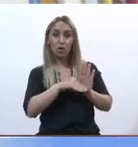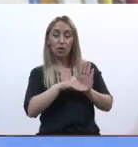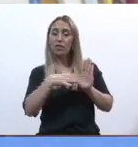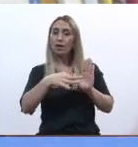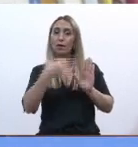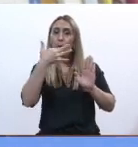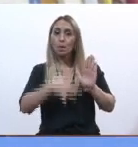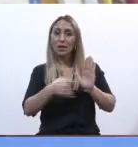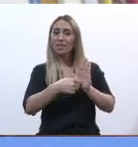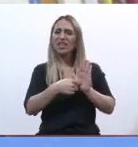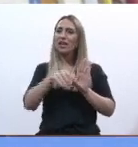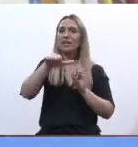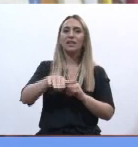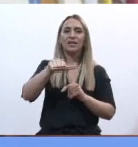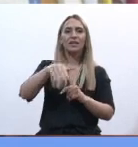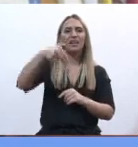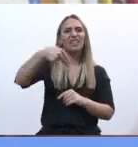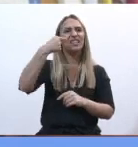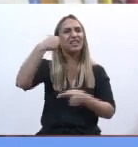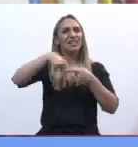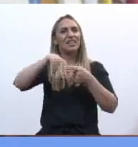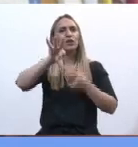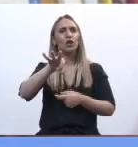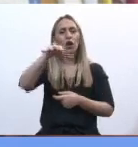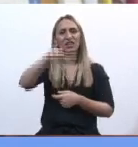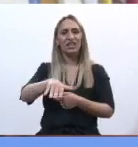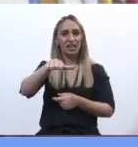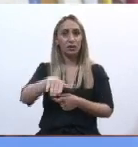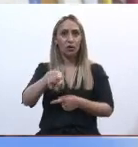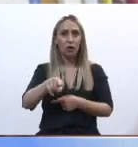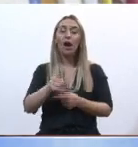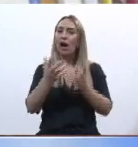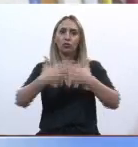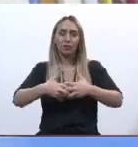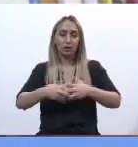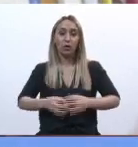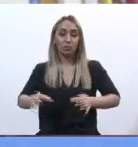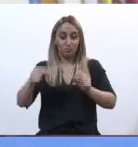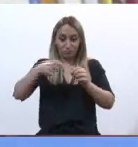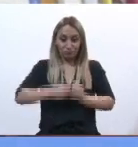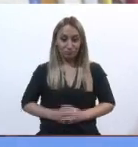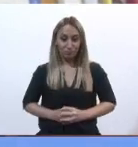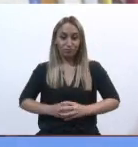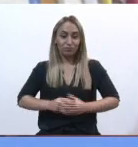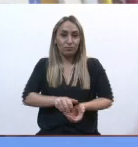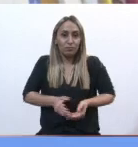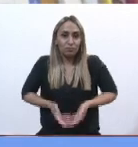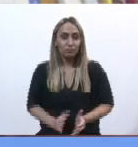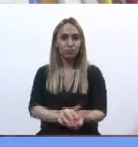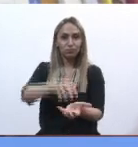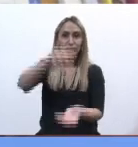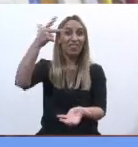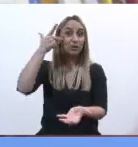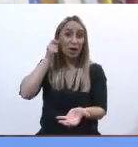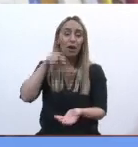que se entiende por niño todo ser humano desde el momento de su concepción y hasta los 18 años de edad. No es un invento